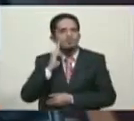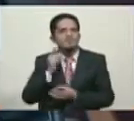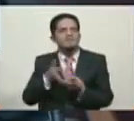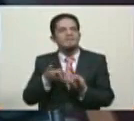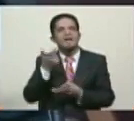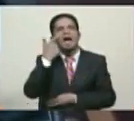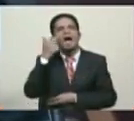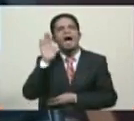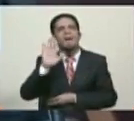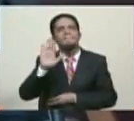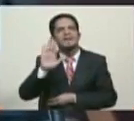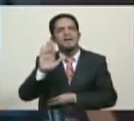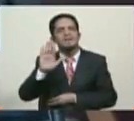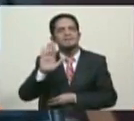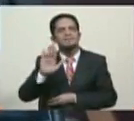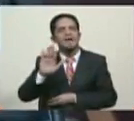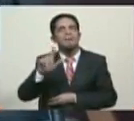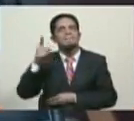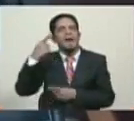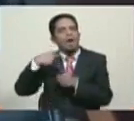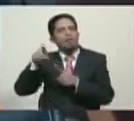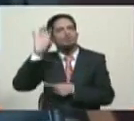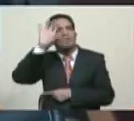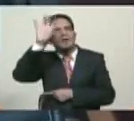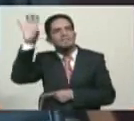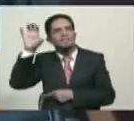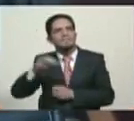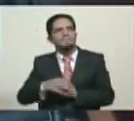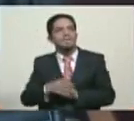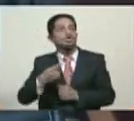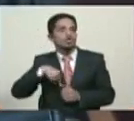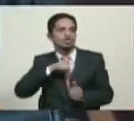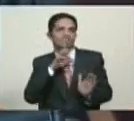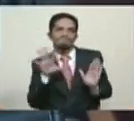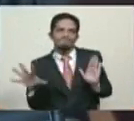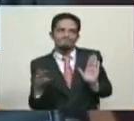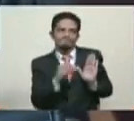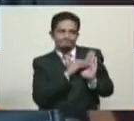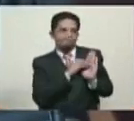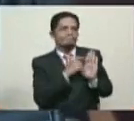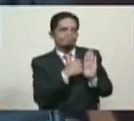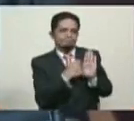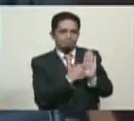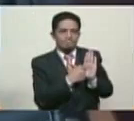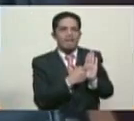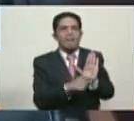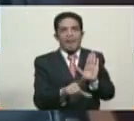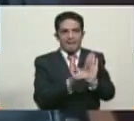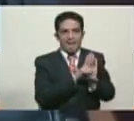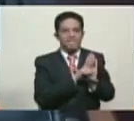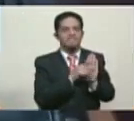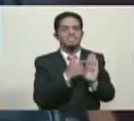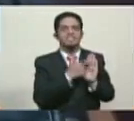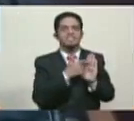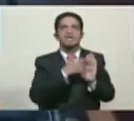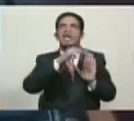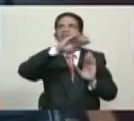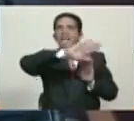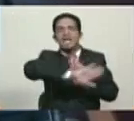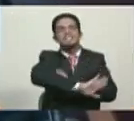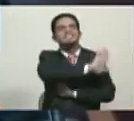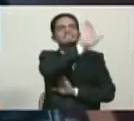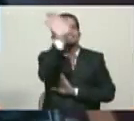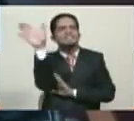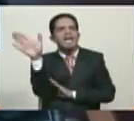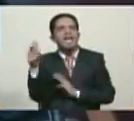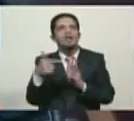subversiva para el imperialismo. Constitucionalizamos los recursos genéticos, constitucionalizamos el espacio aéreo y el